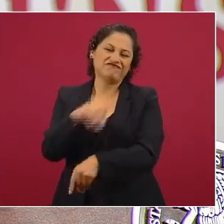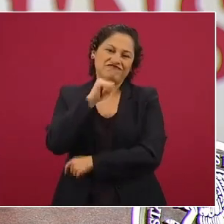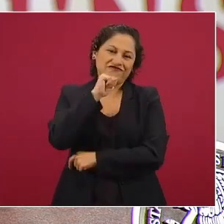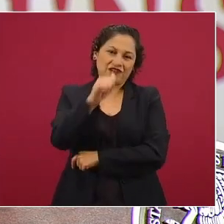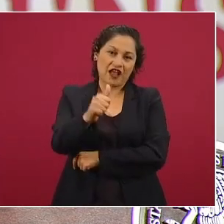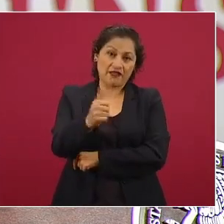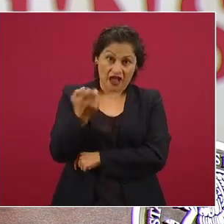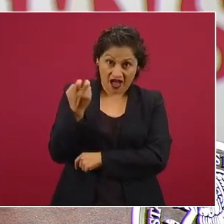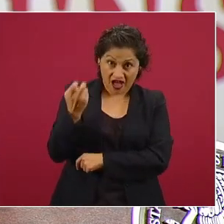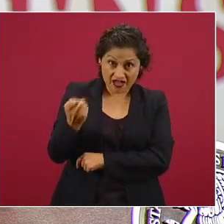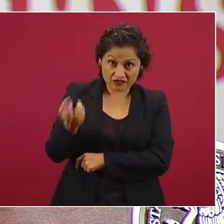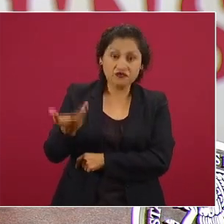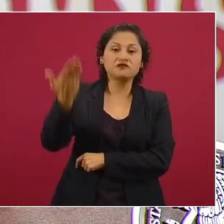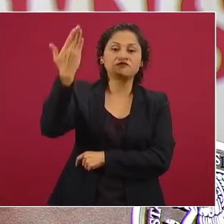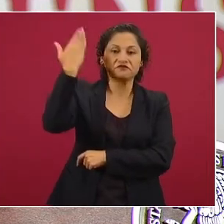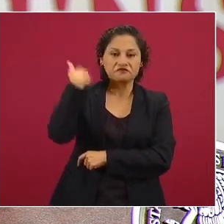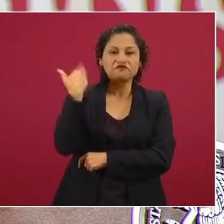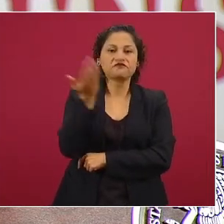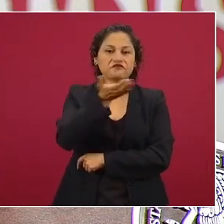anteriormente,